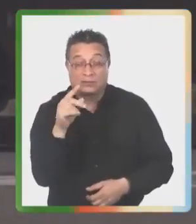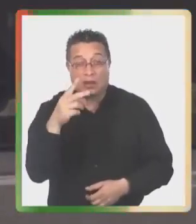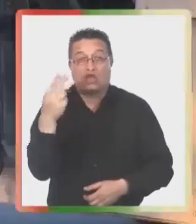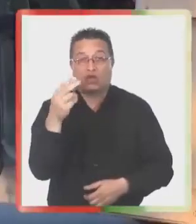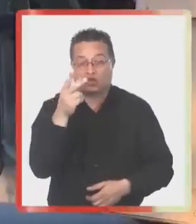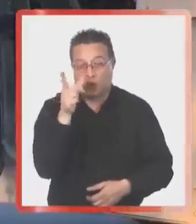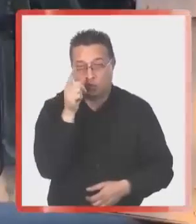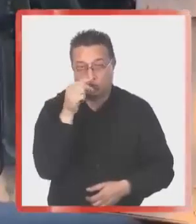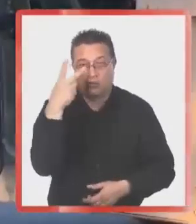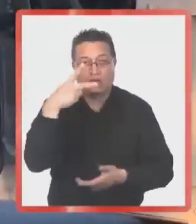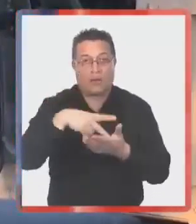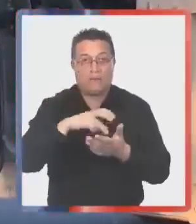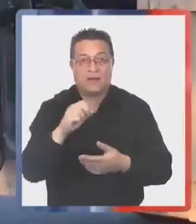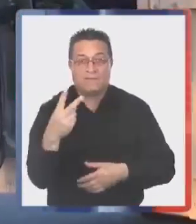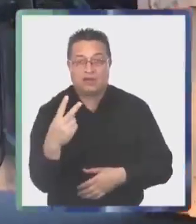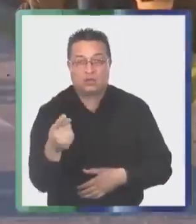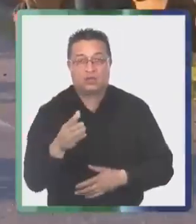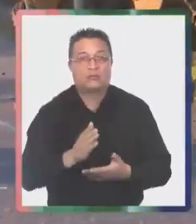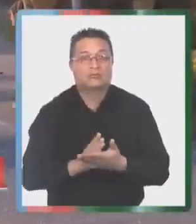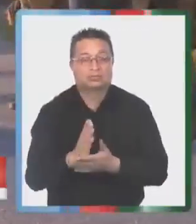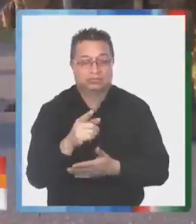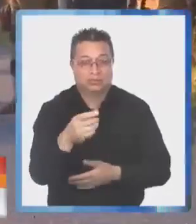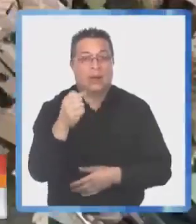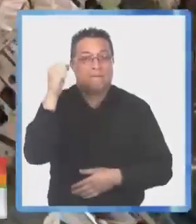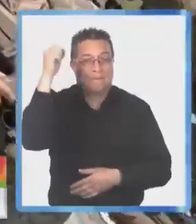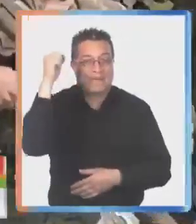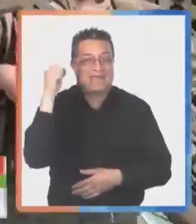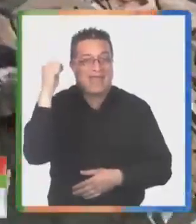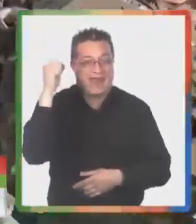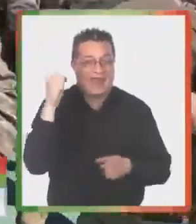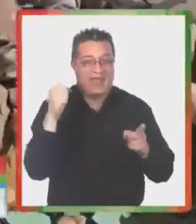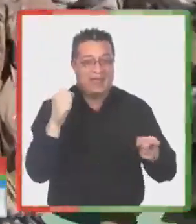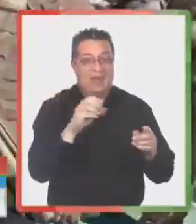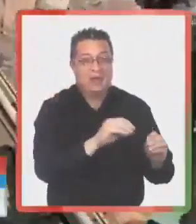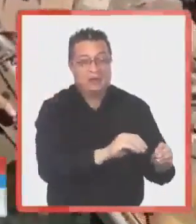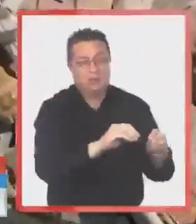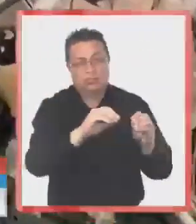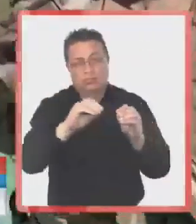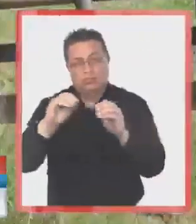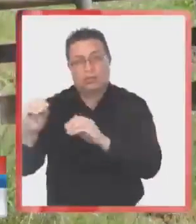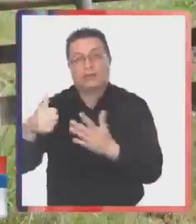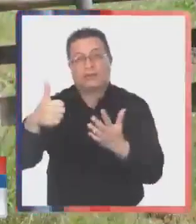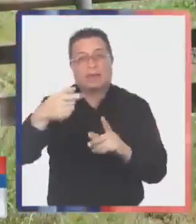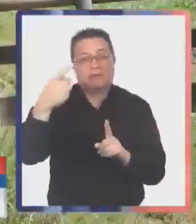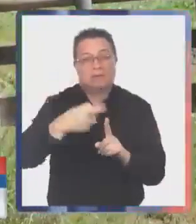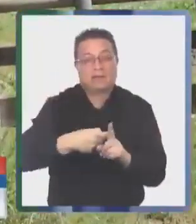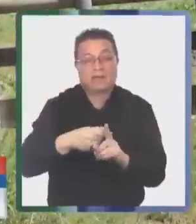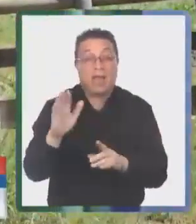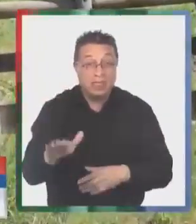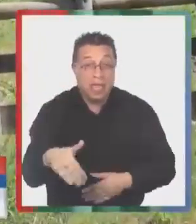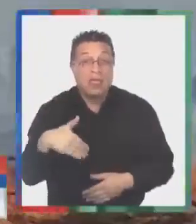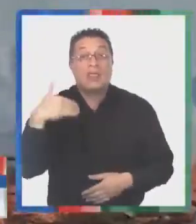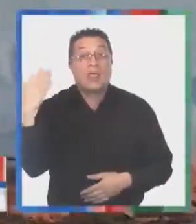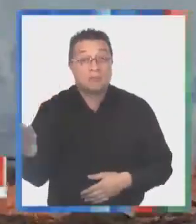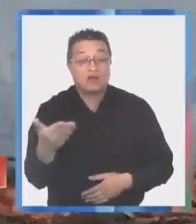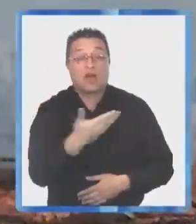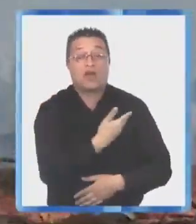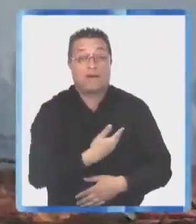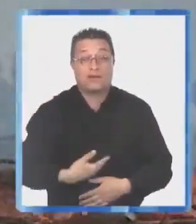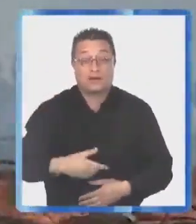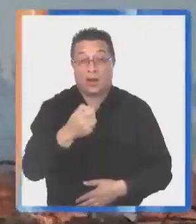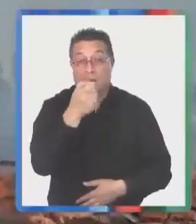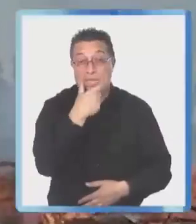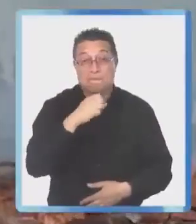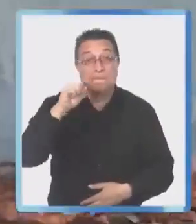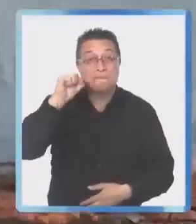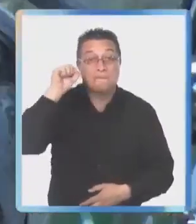comenzó el 12 de octubre del año 2021 durante el gobierno de Sebastián Piñera y se prolongó por cerca de 6 meses. Posteriormente, el